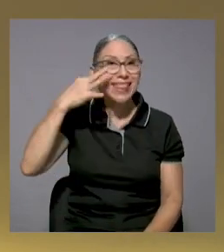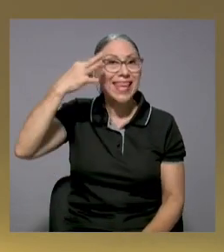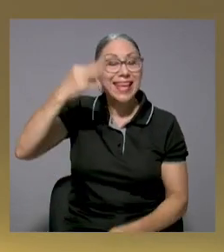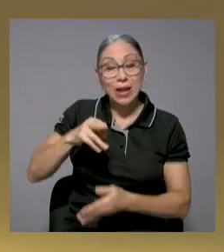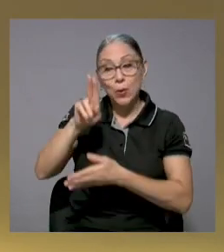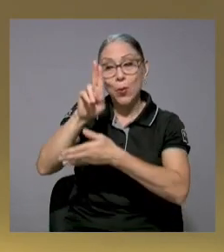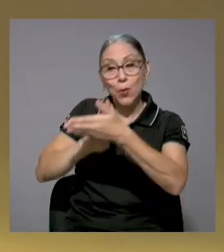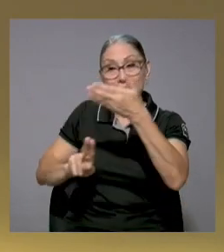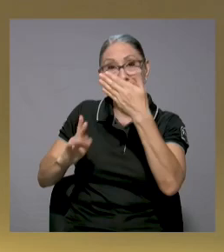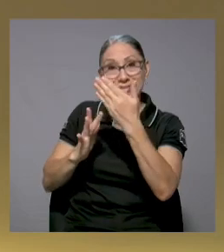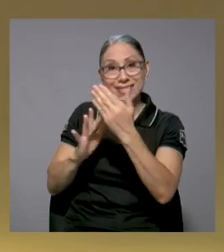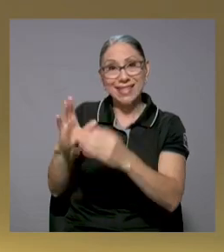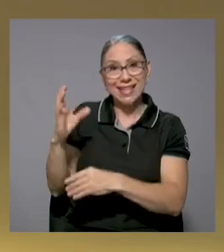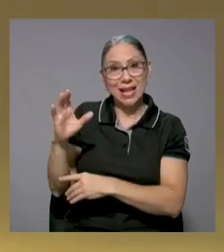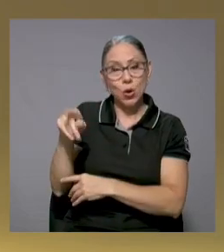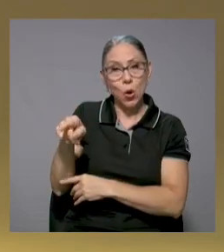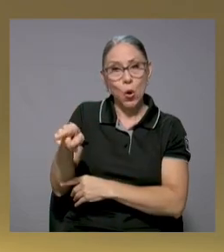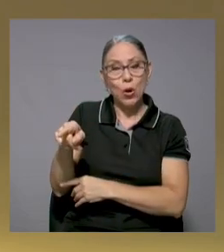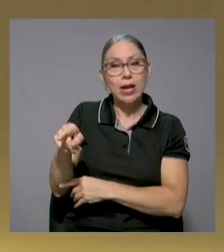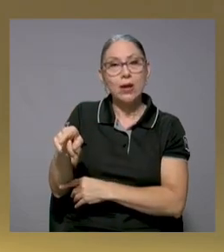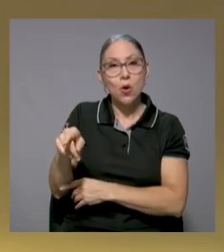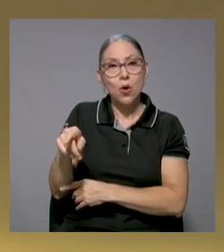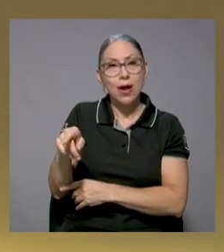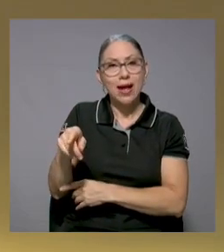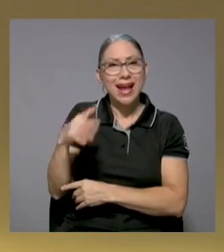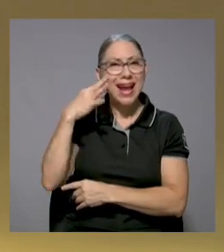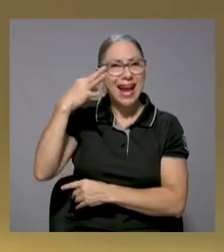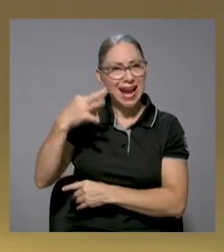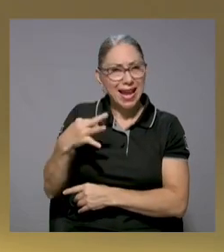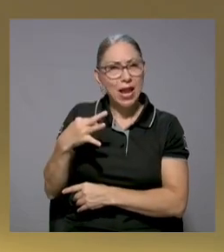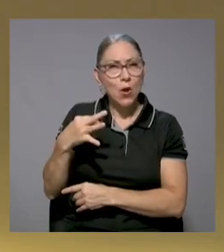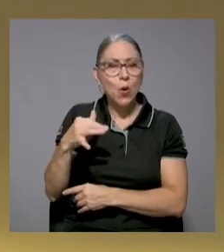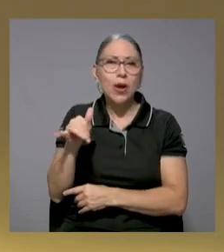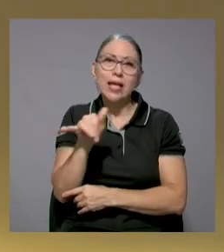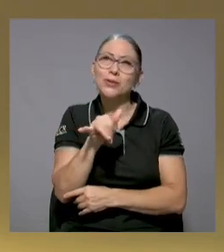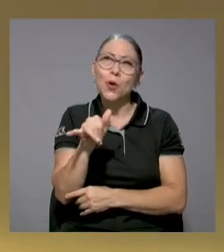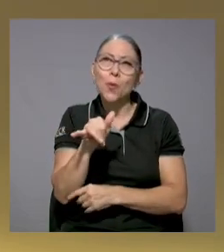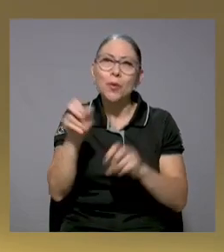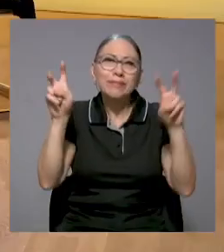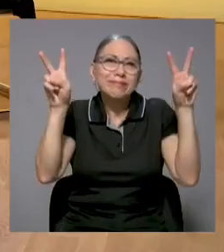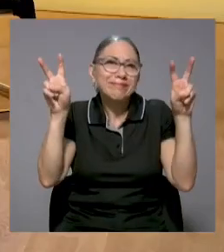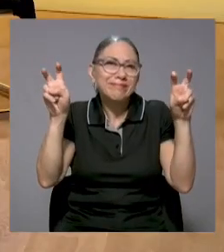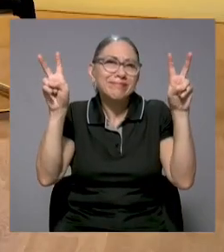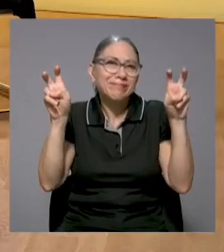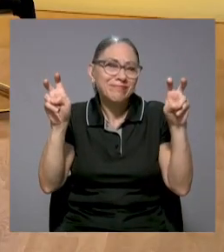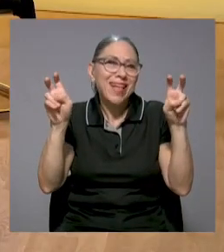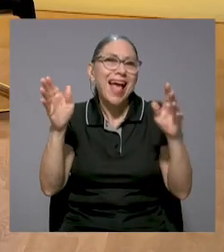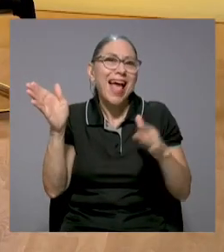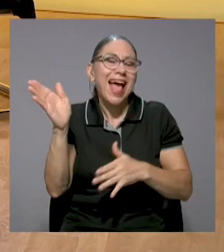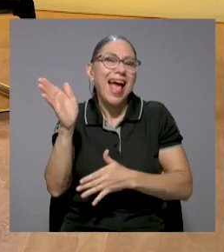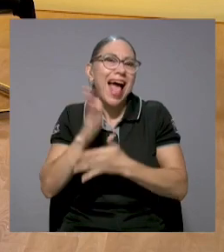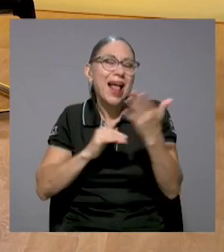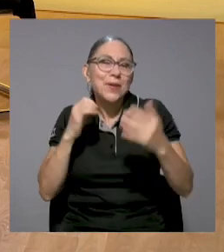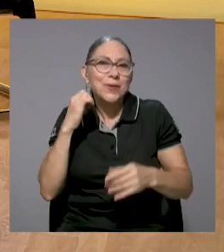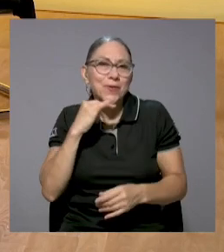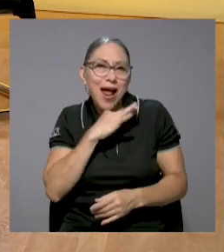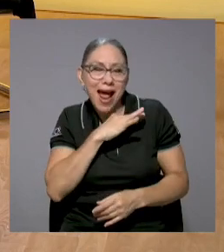tecnológico creo que es una especie de ave rara dentro de todo el sistema, en el sentido de que creo que tiene